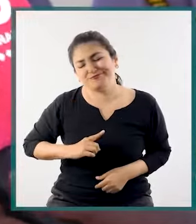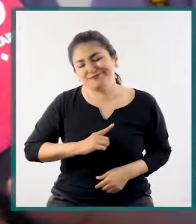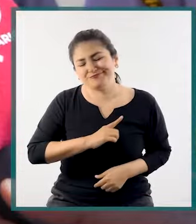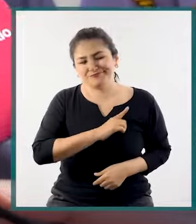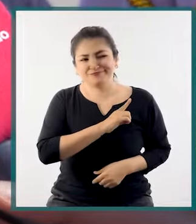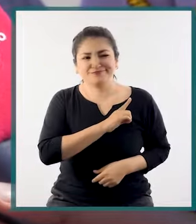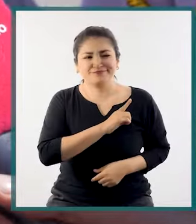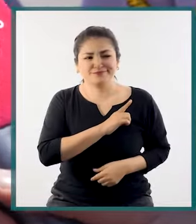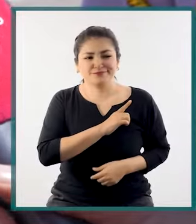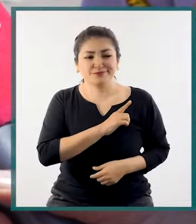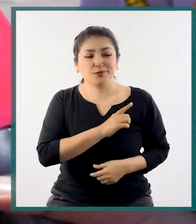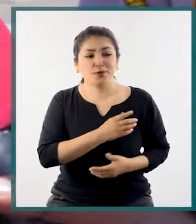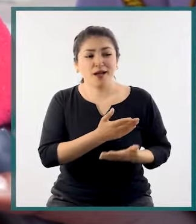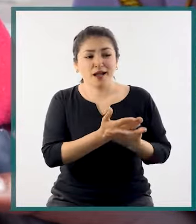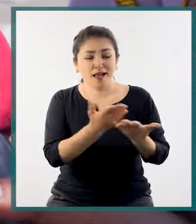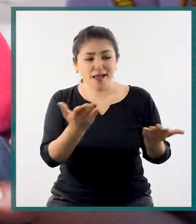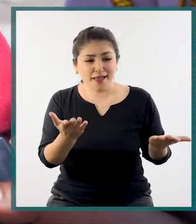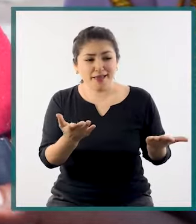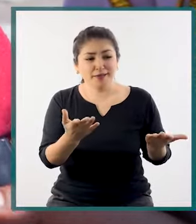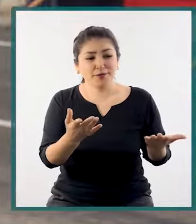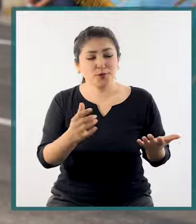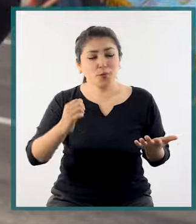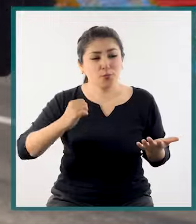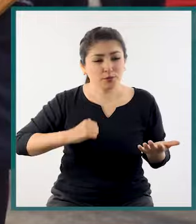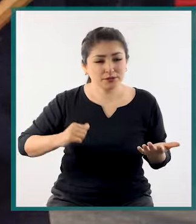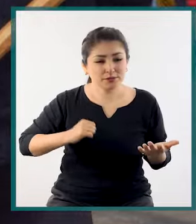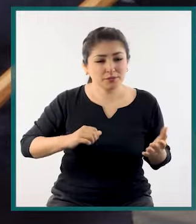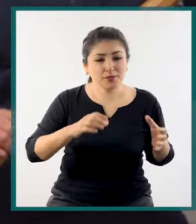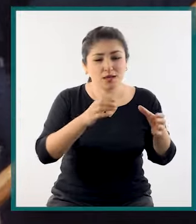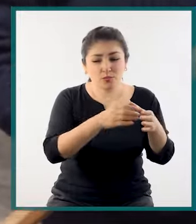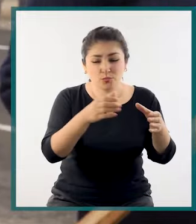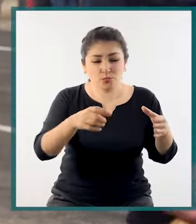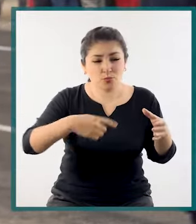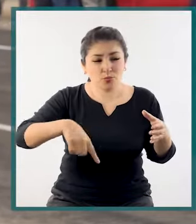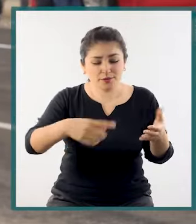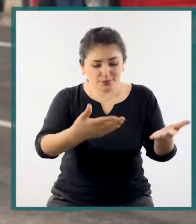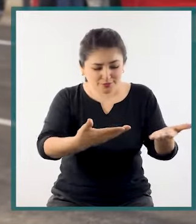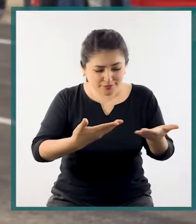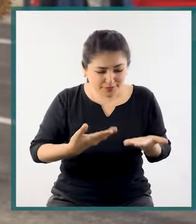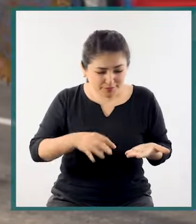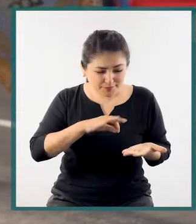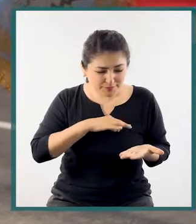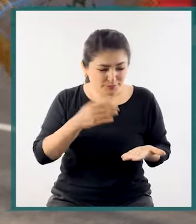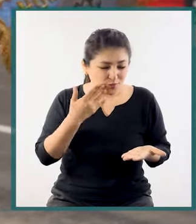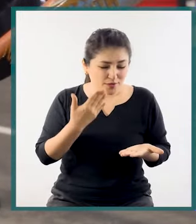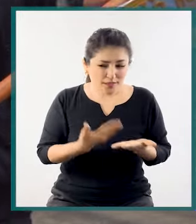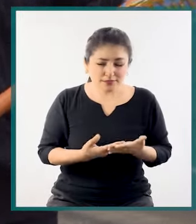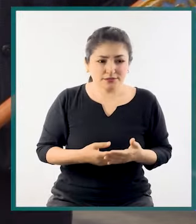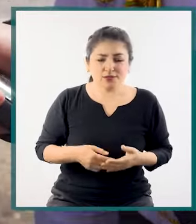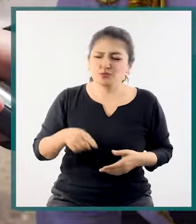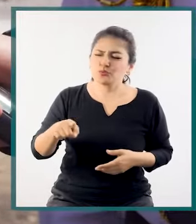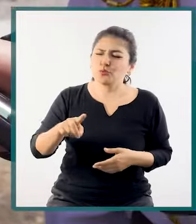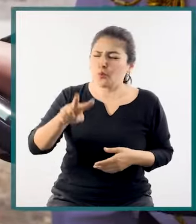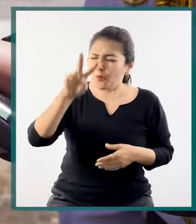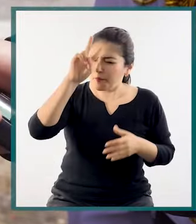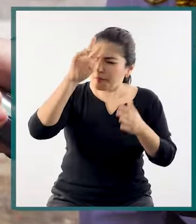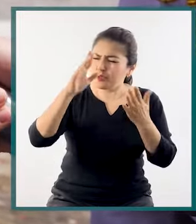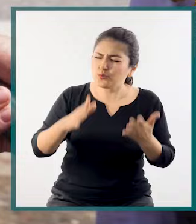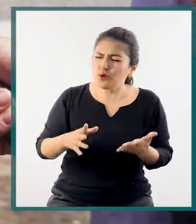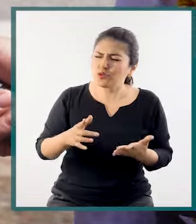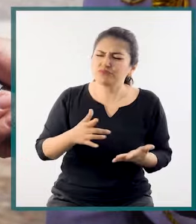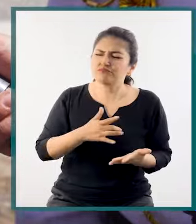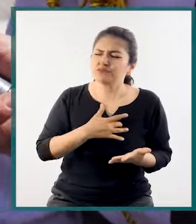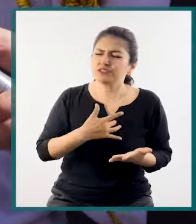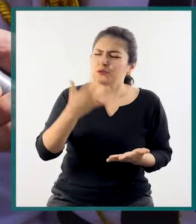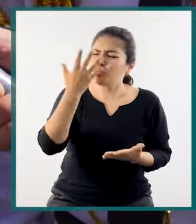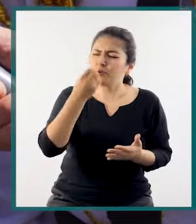agradecidos con... aquí el Bicentenario, la municipalidad, y agradecer, ¿no? ¿Qué es lo más bonito de ser peruanos? Ser partícipe de grandes